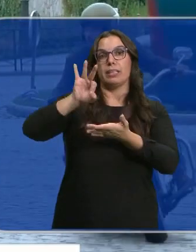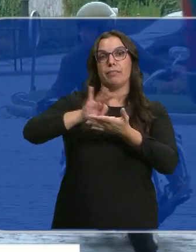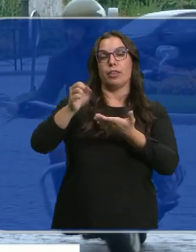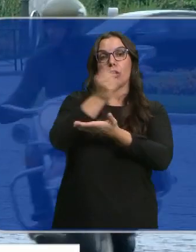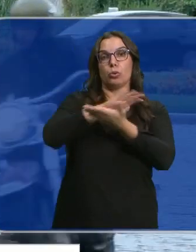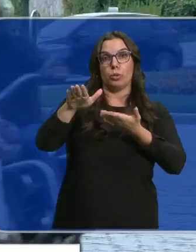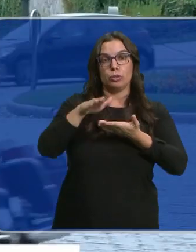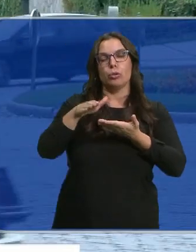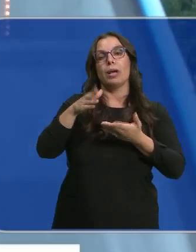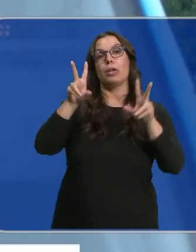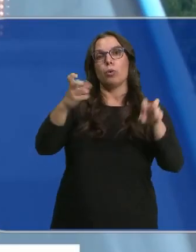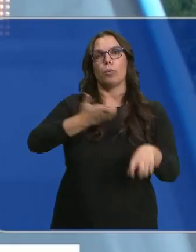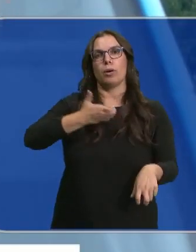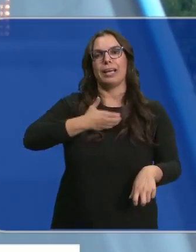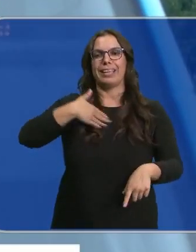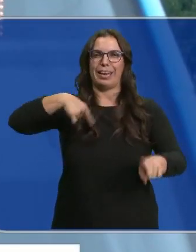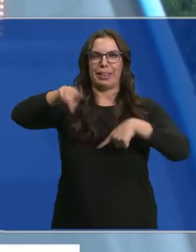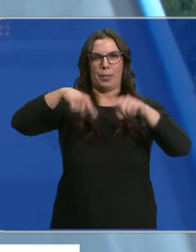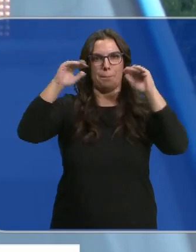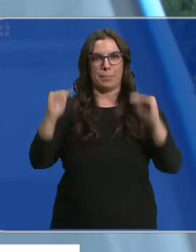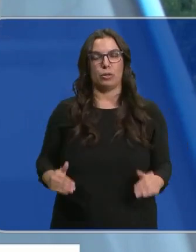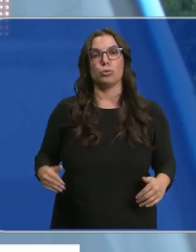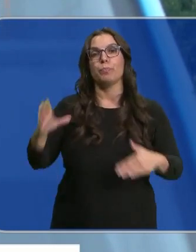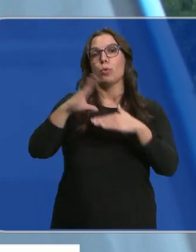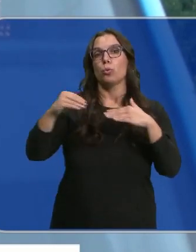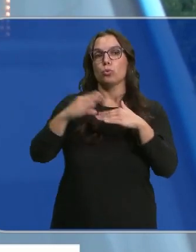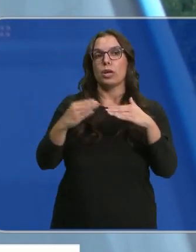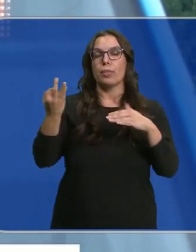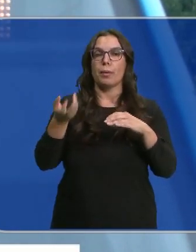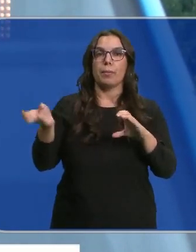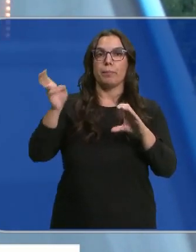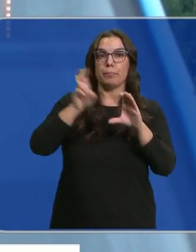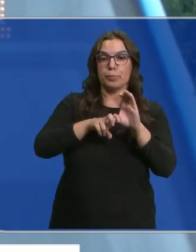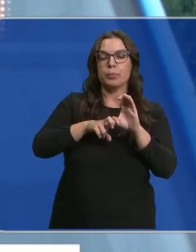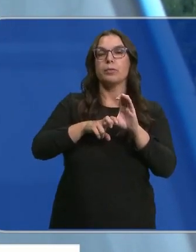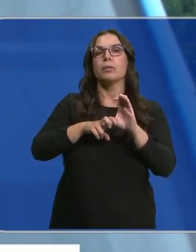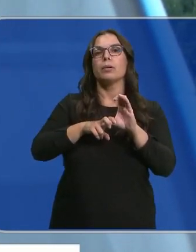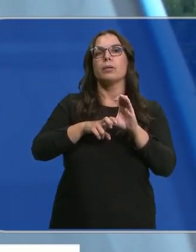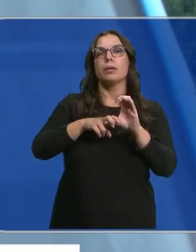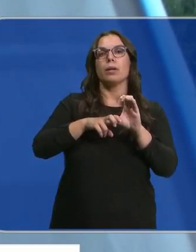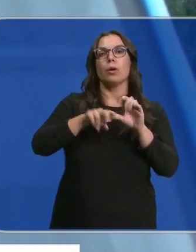nuevo Ejecutivo Municipal quiere reducir el tráfico pesado. Los usuarios tienen que entrar ahora en el casco histórico